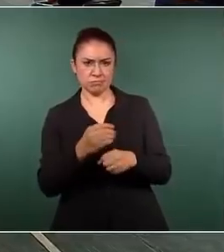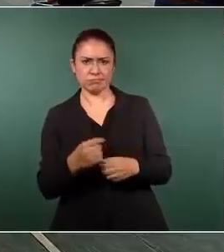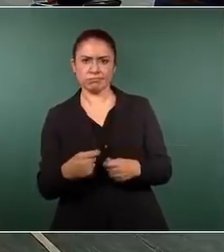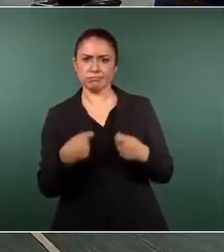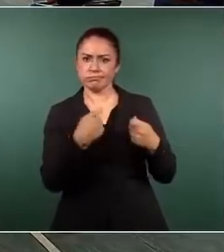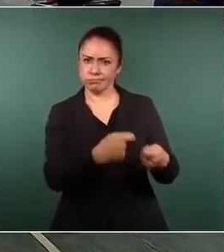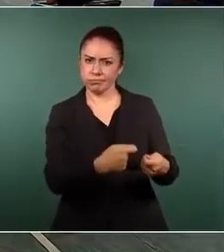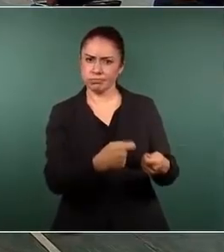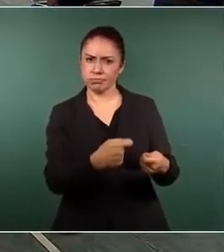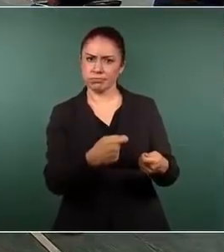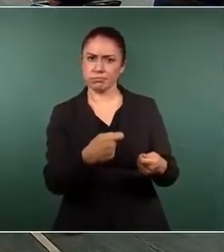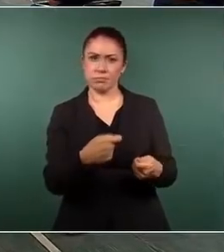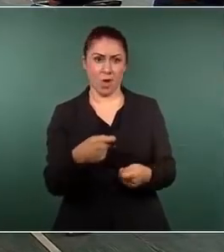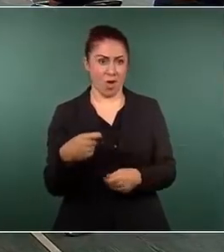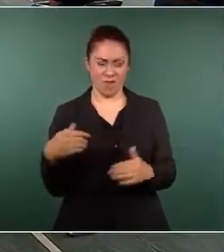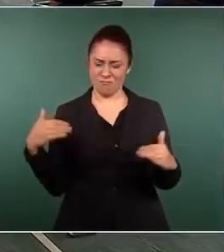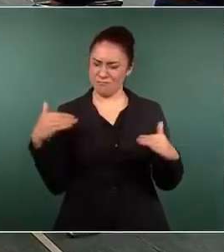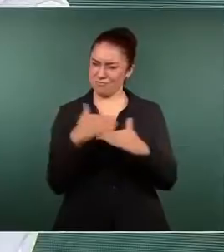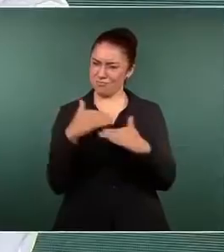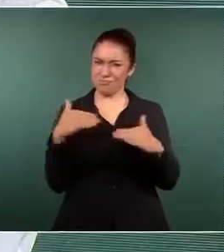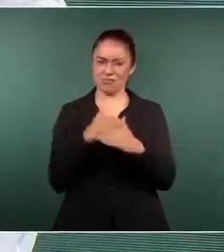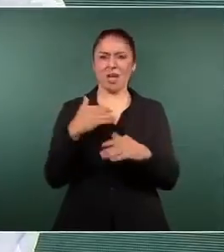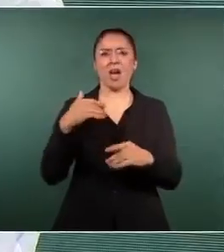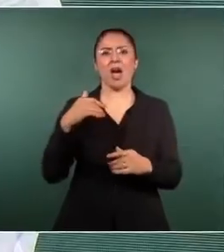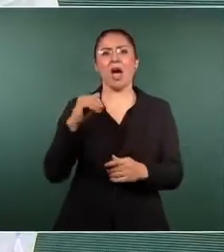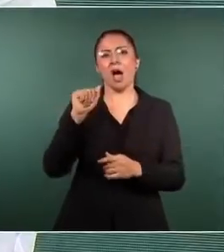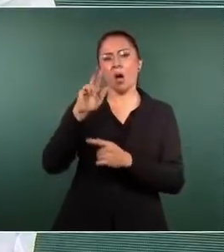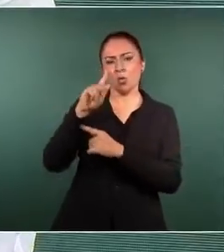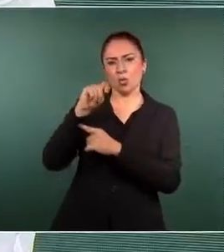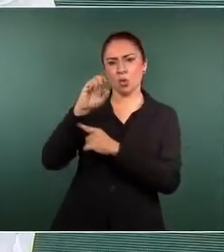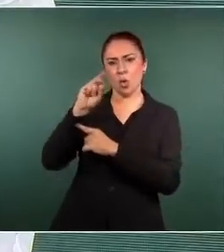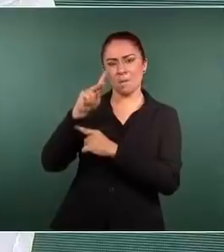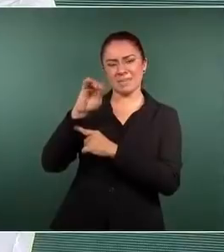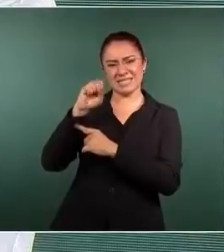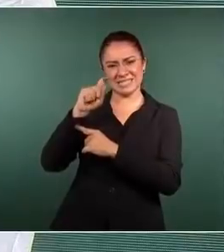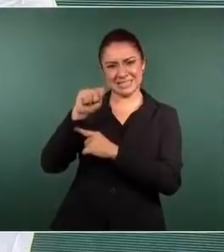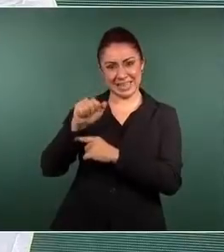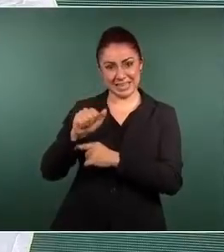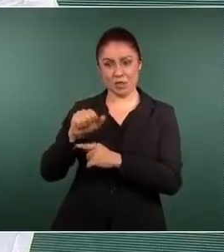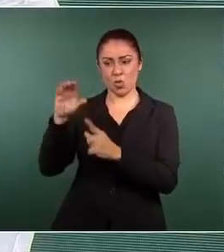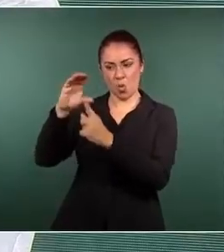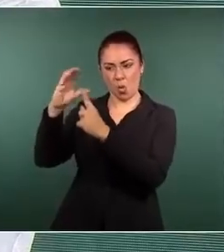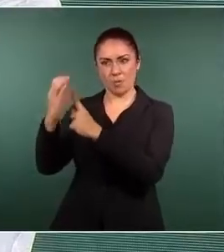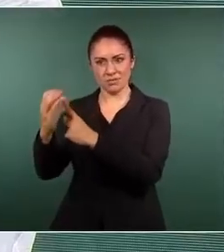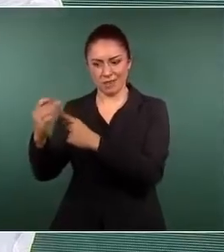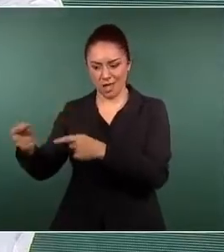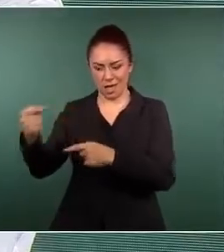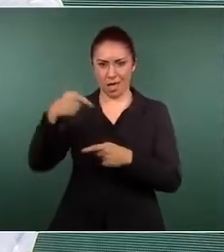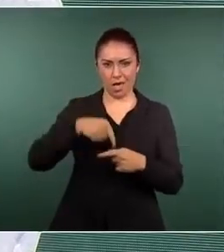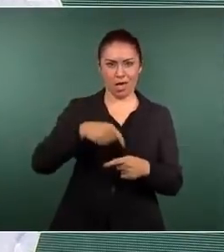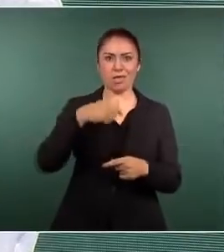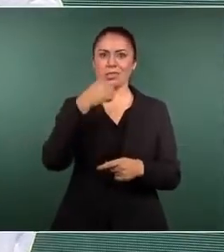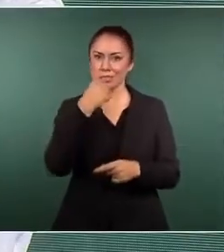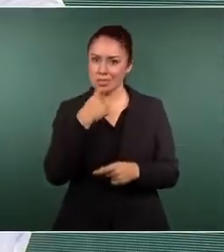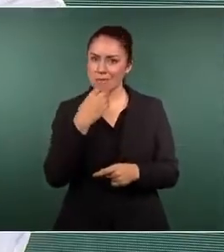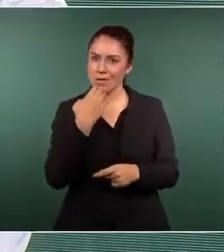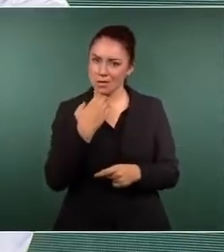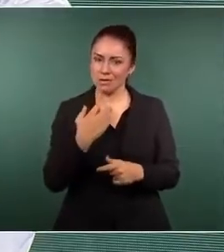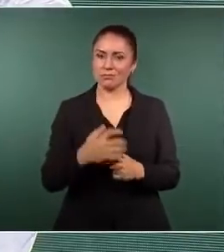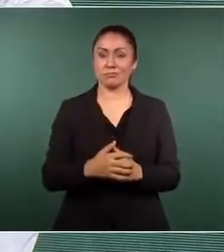para tener autopista de compostela a tepic esto va a